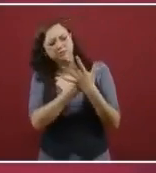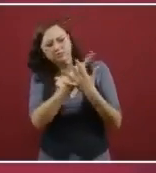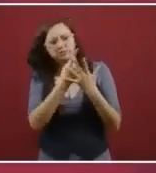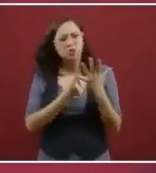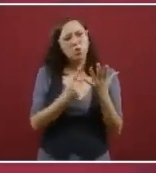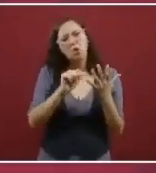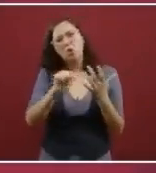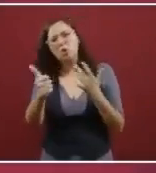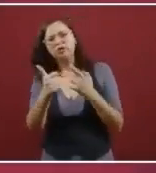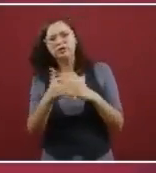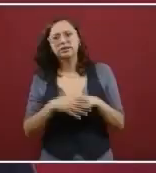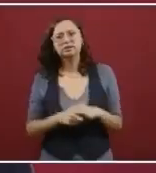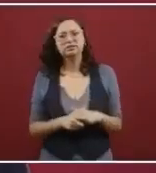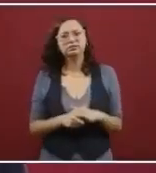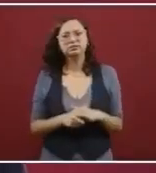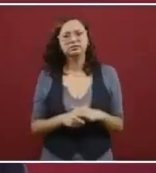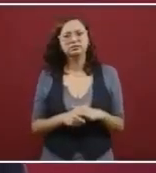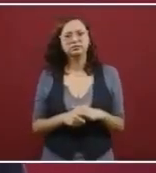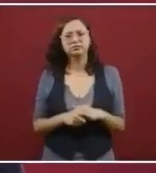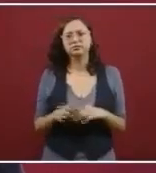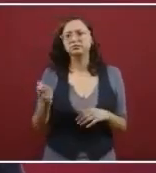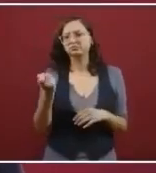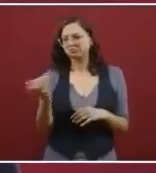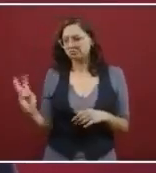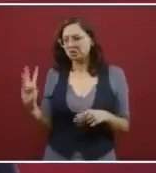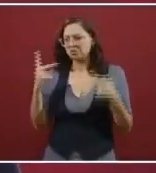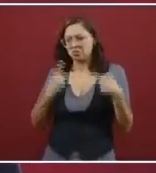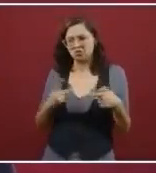Y muchos están ya